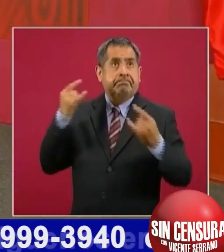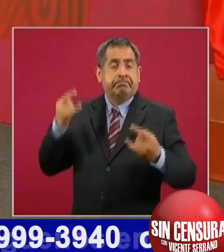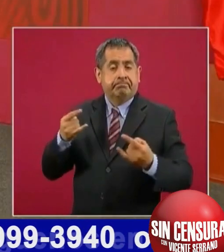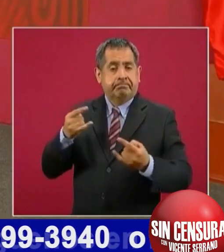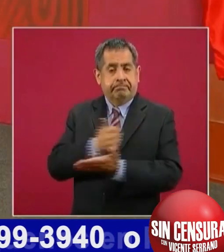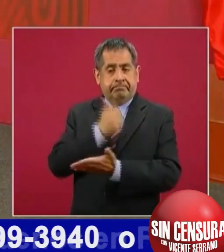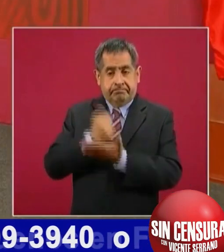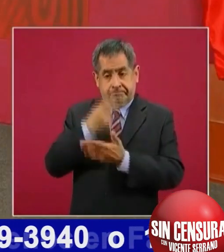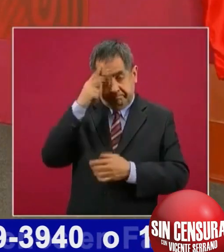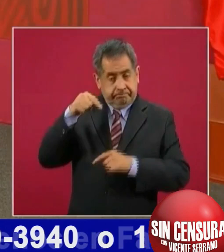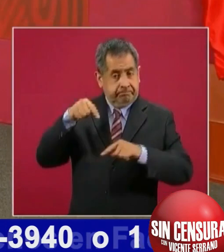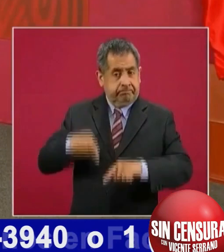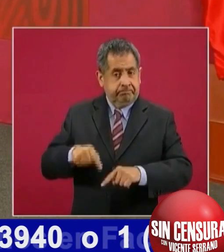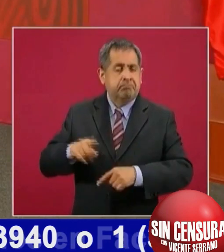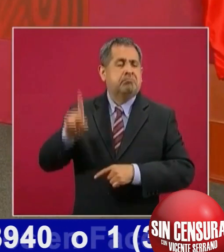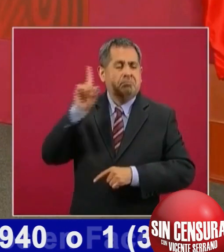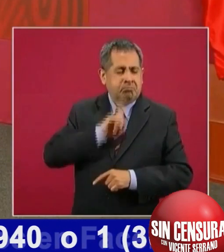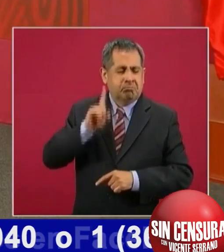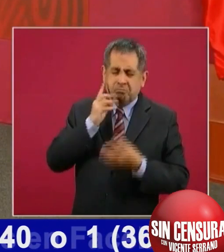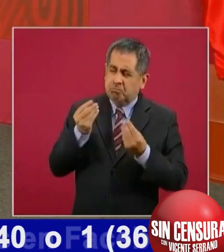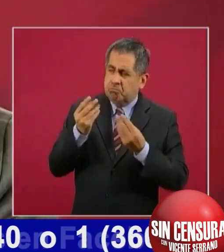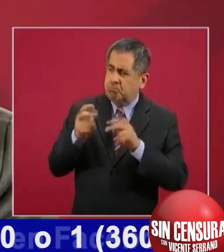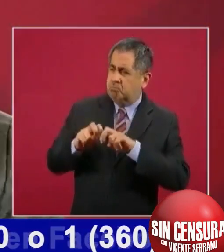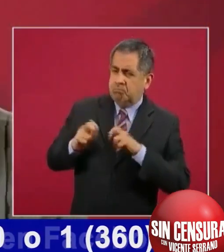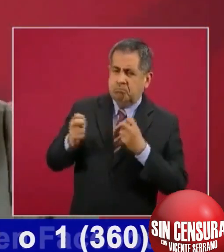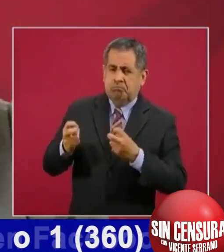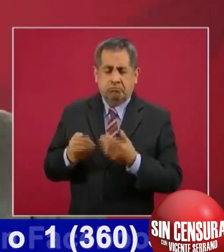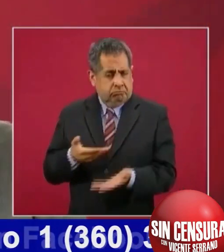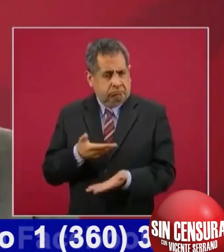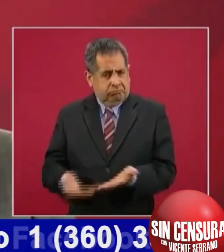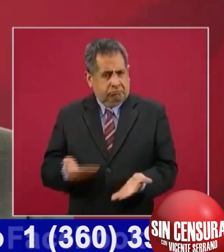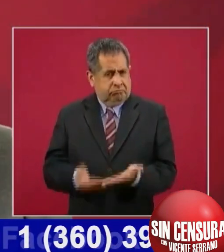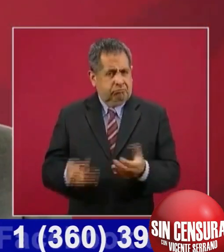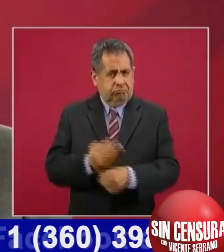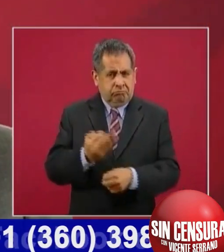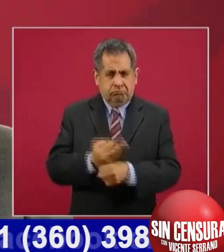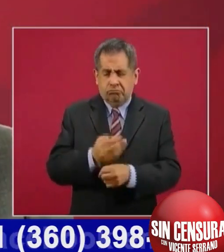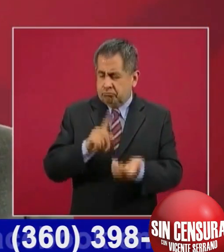en la historia del país, como ahora.